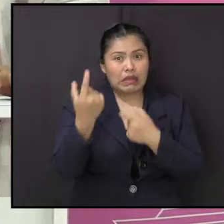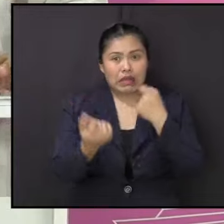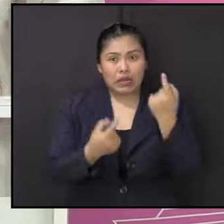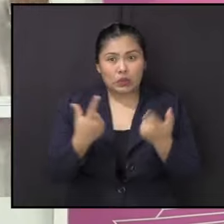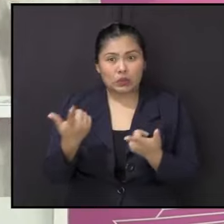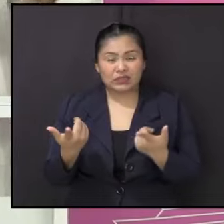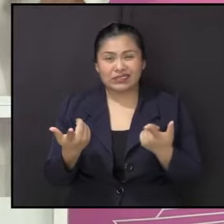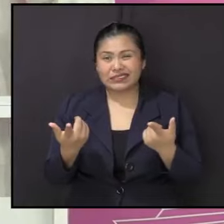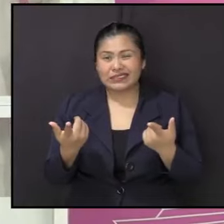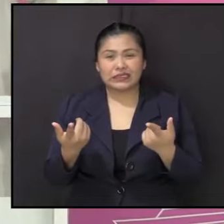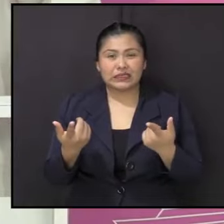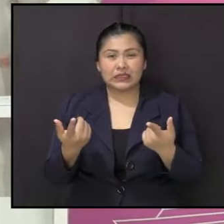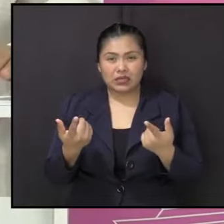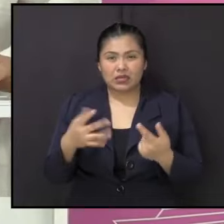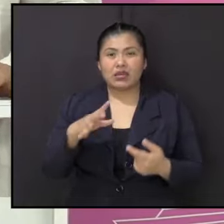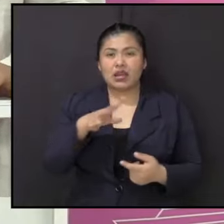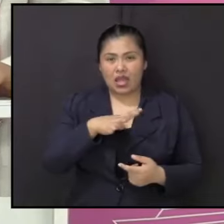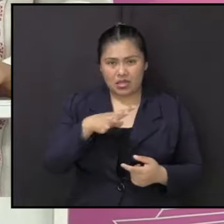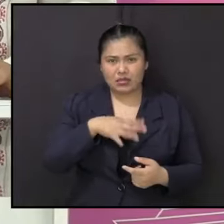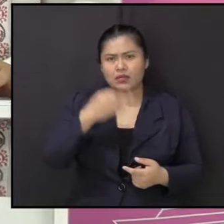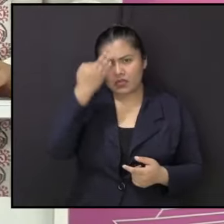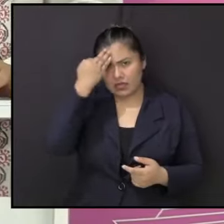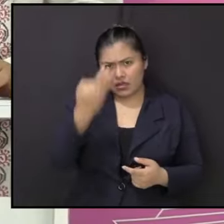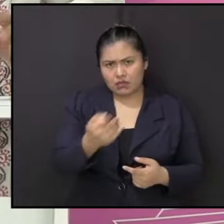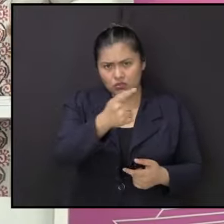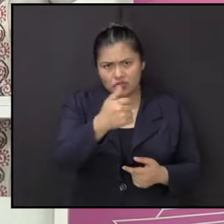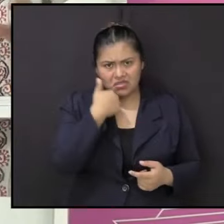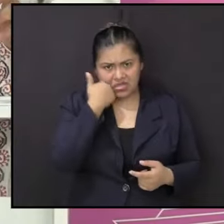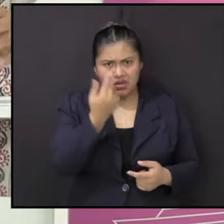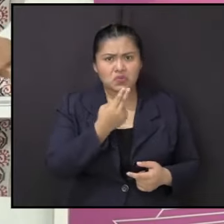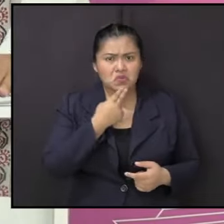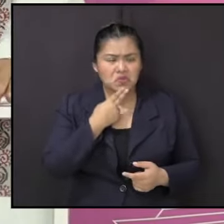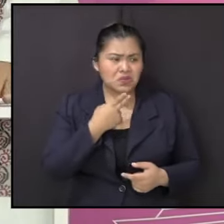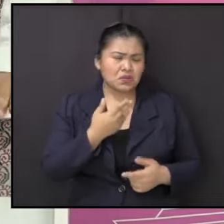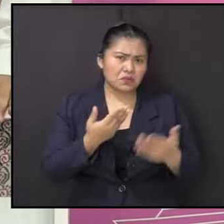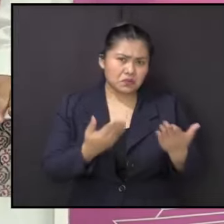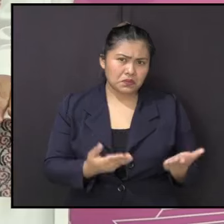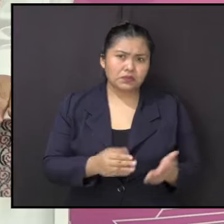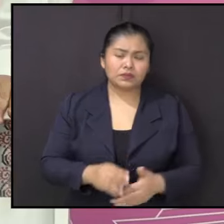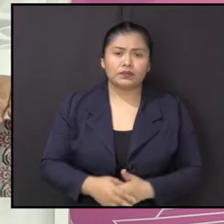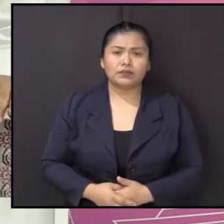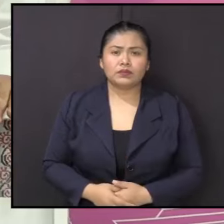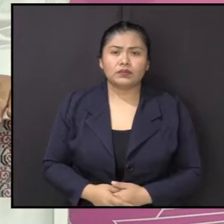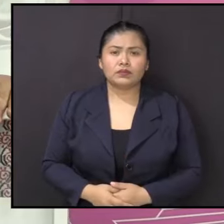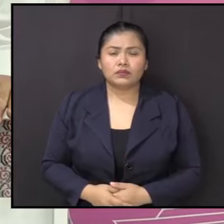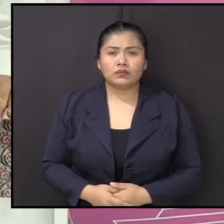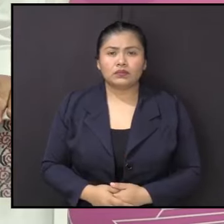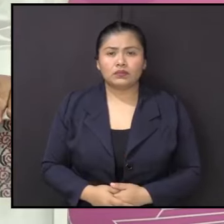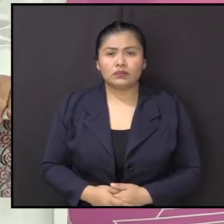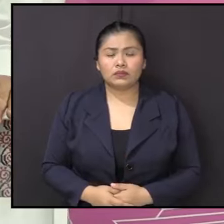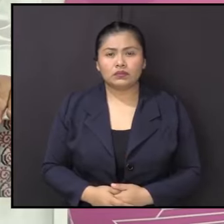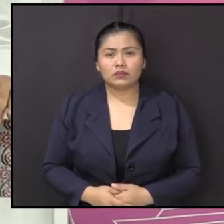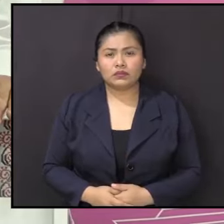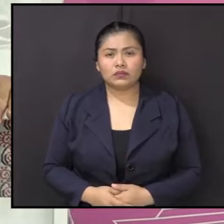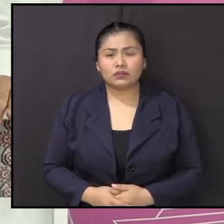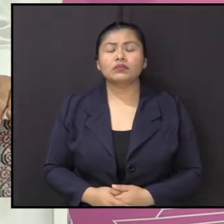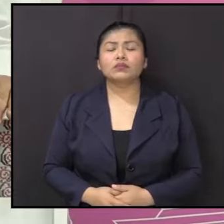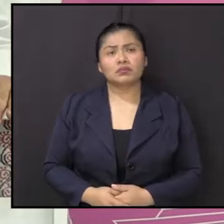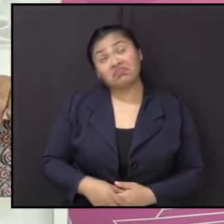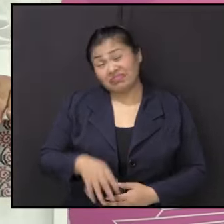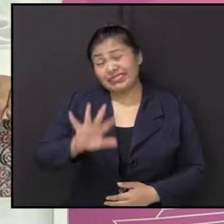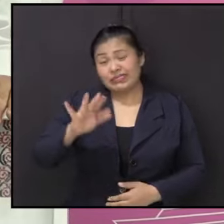tienen algo parte de su tiempo por si quieren hacer uso de ellos. Acabamos precisamente, pues pasamos una pandemia bastante complicada donde